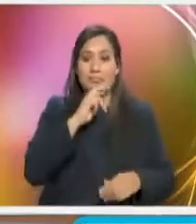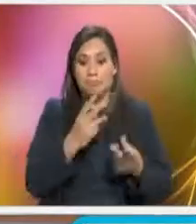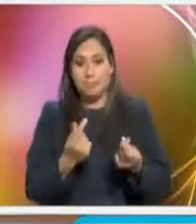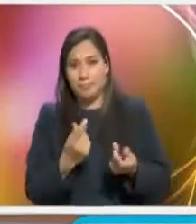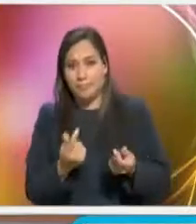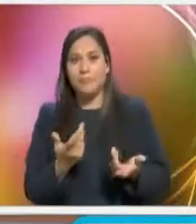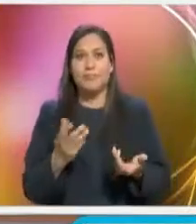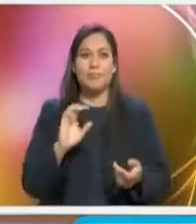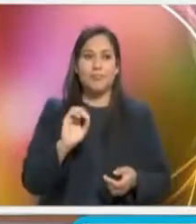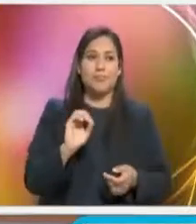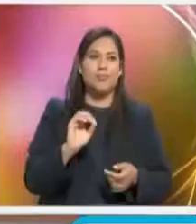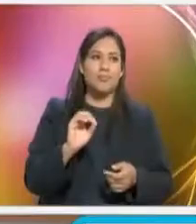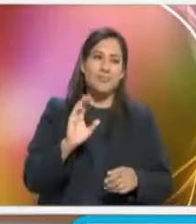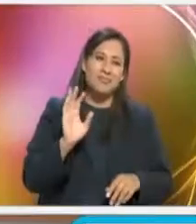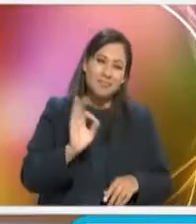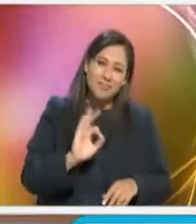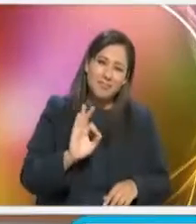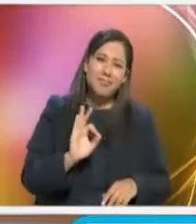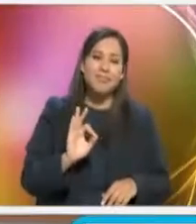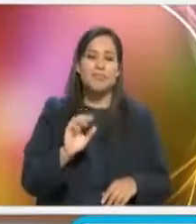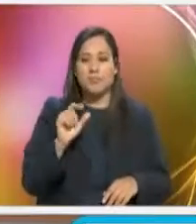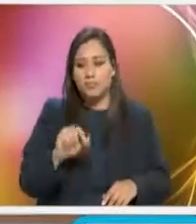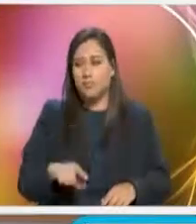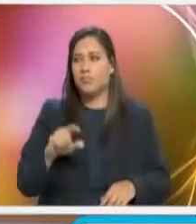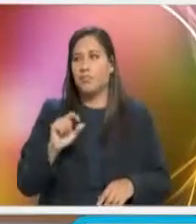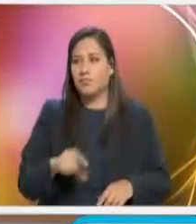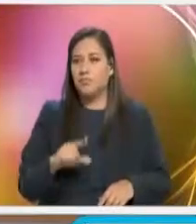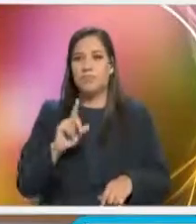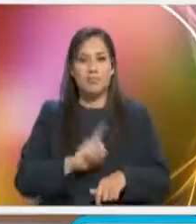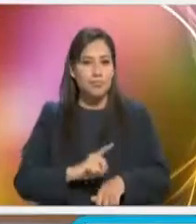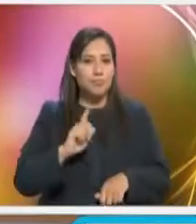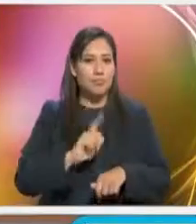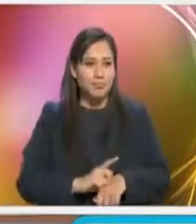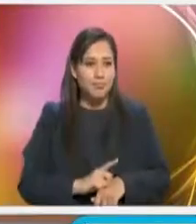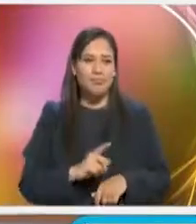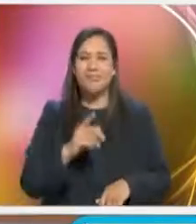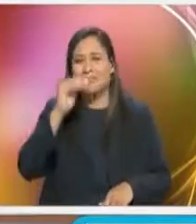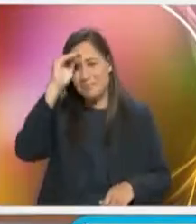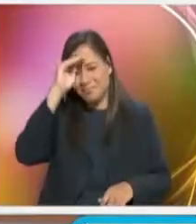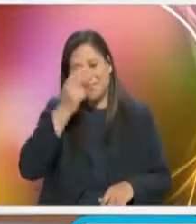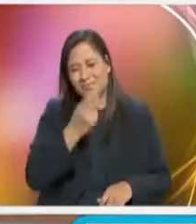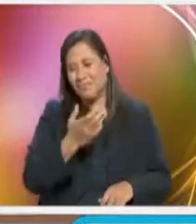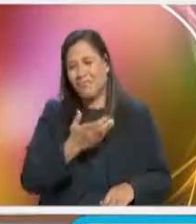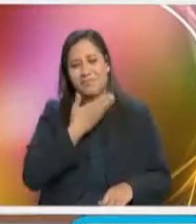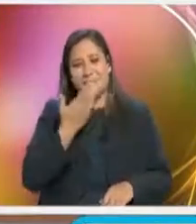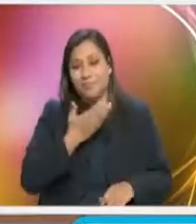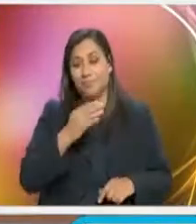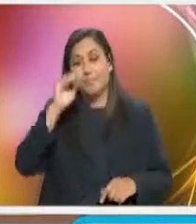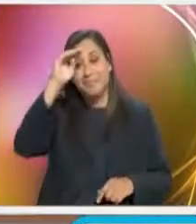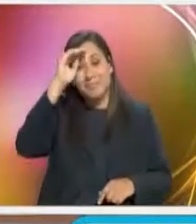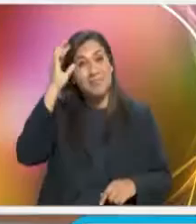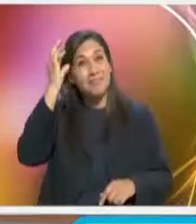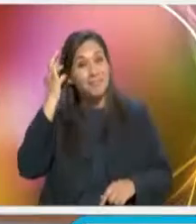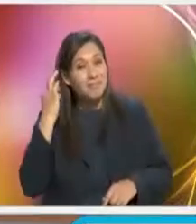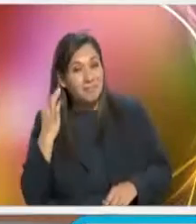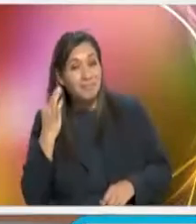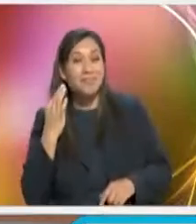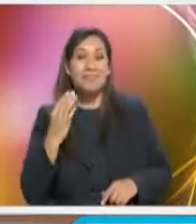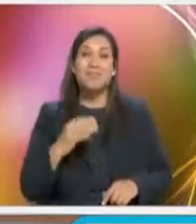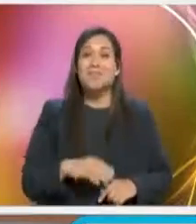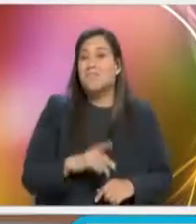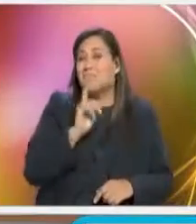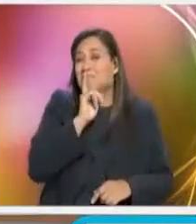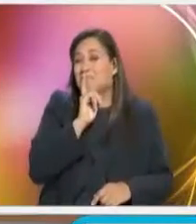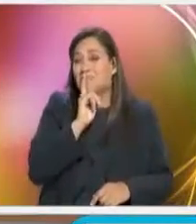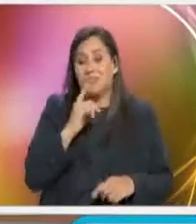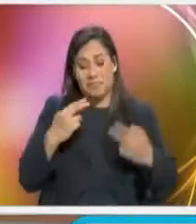prisas, por, pues a lo mejor por la monotonía y pensamos que... Por la misma rutina, ¿no? Exactamente, Quizás. pensamos que a lo mejor el cabello pues no comunica nada o